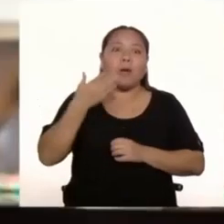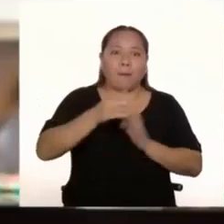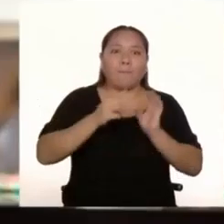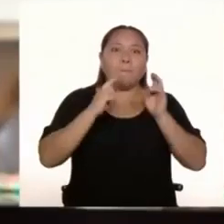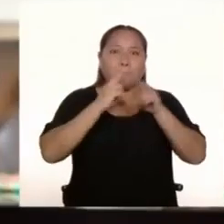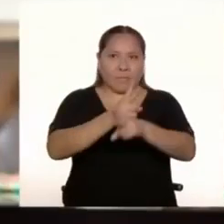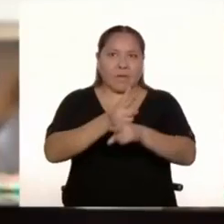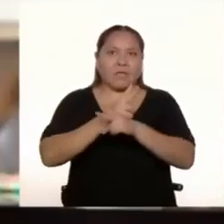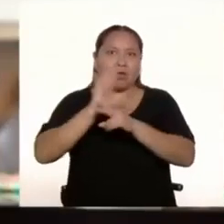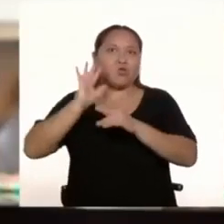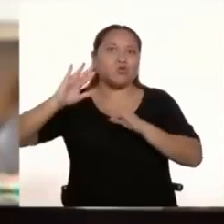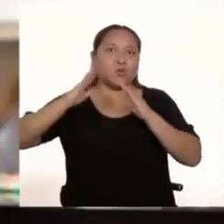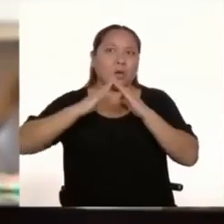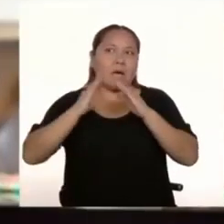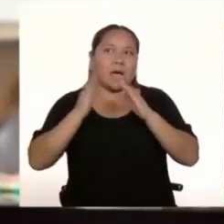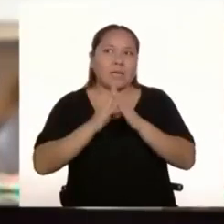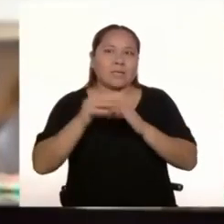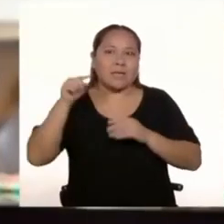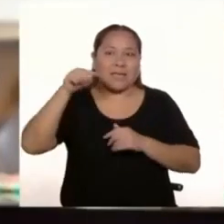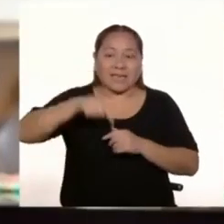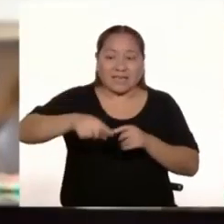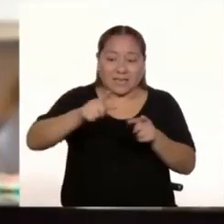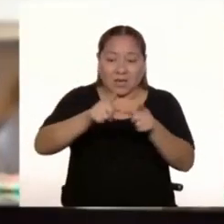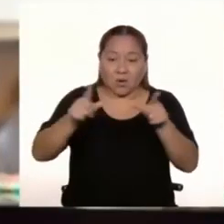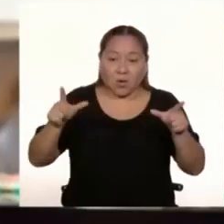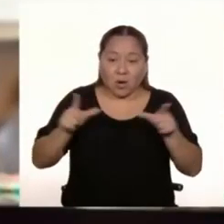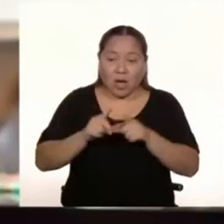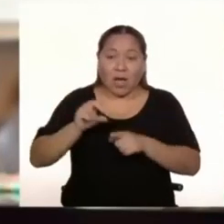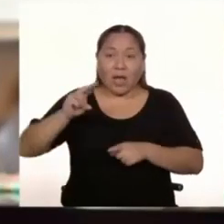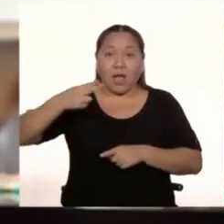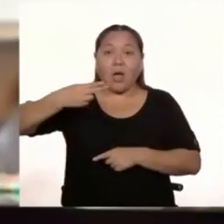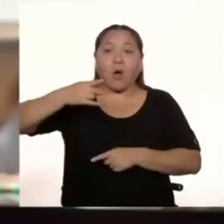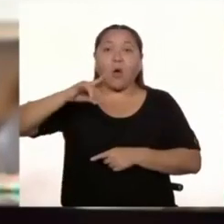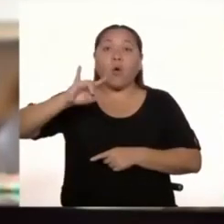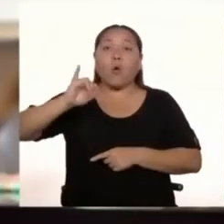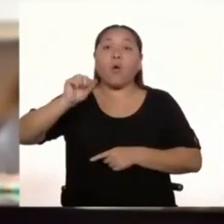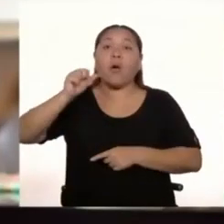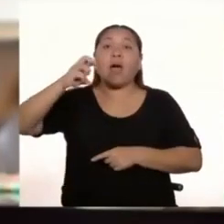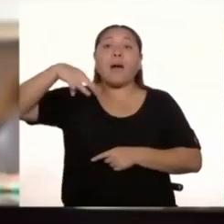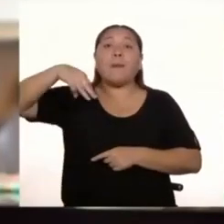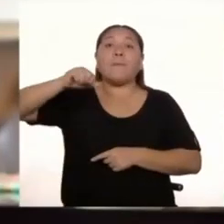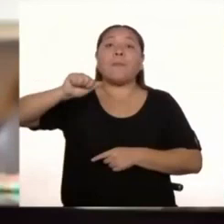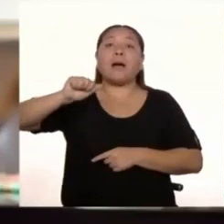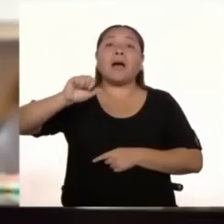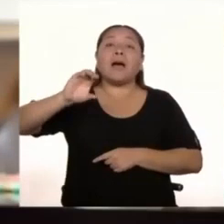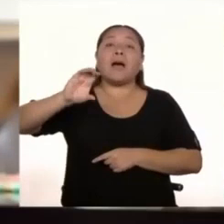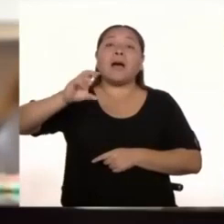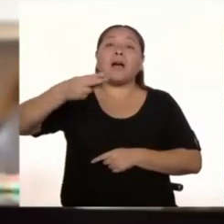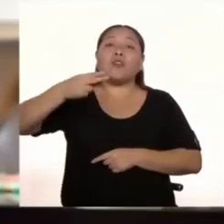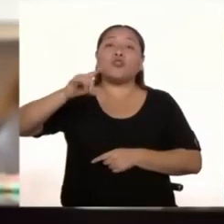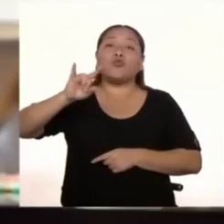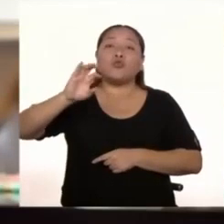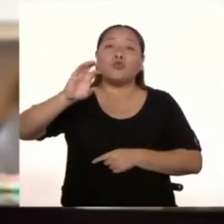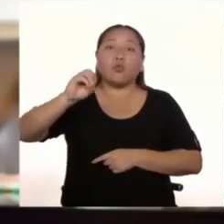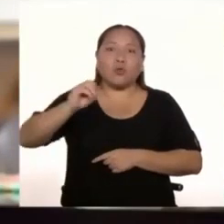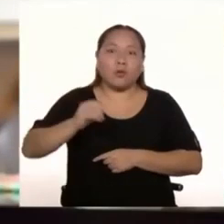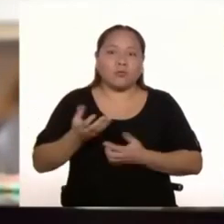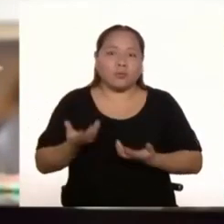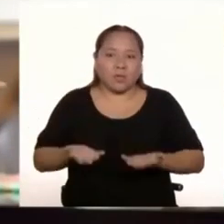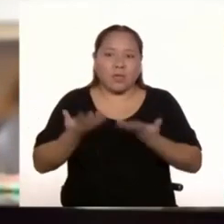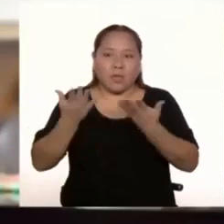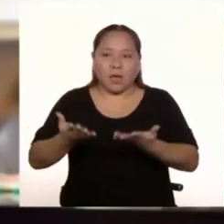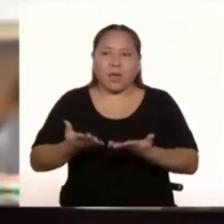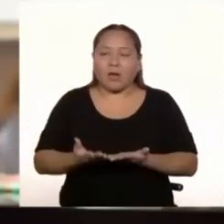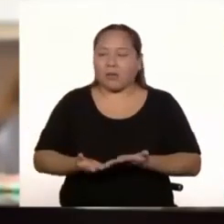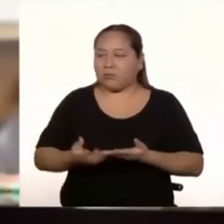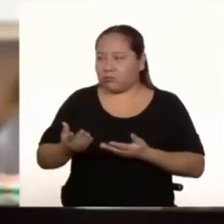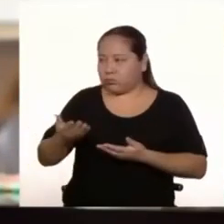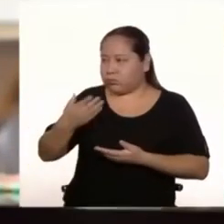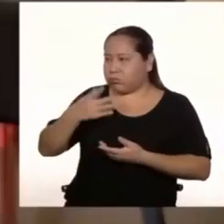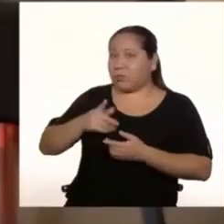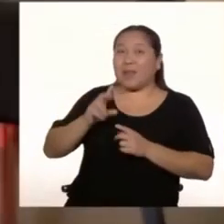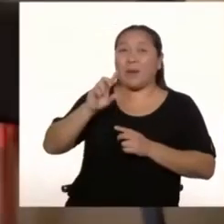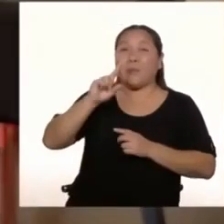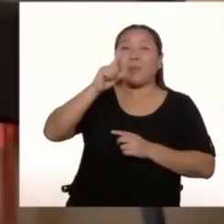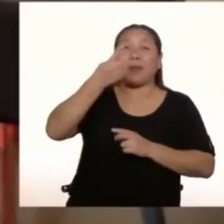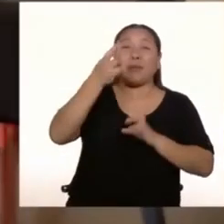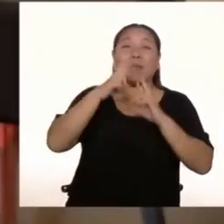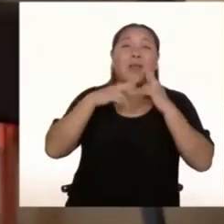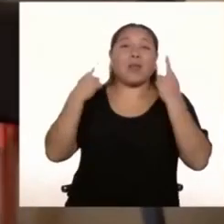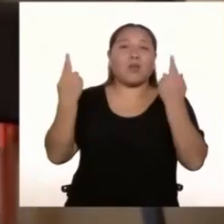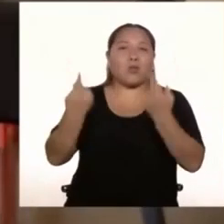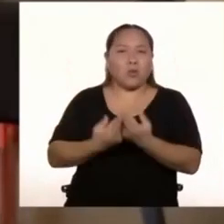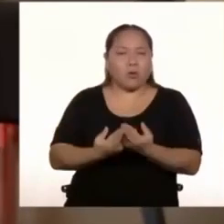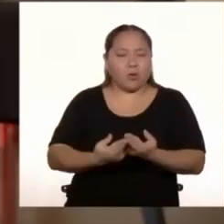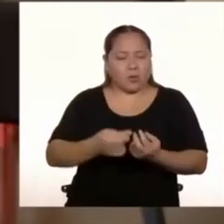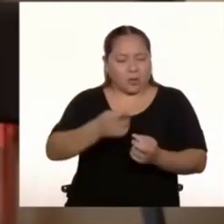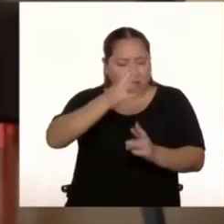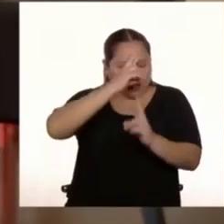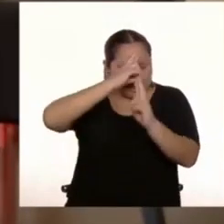En Huamachuco se da, digamos, la primera ceremonia en la que se va a dar, digamos, esta cosa de lealtad a la patria, ¿no? Entonces